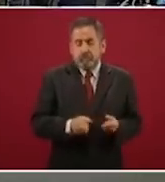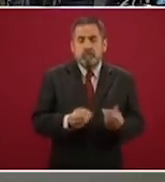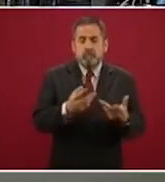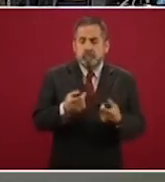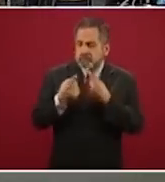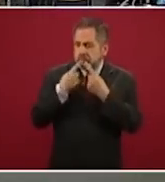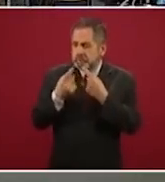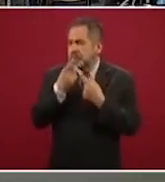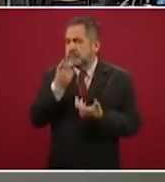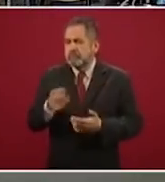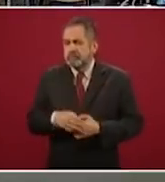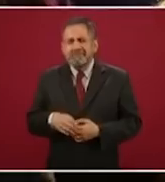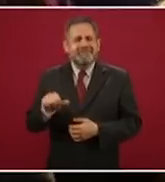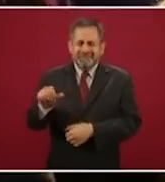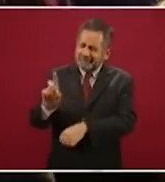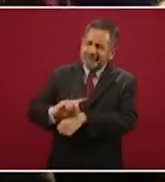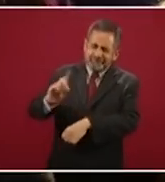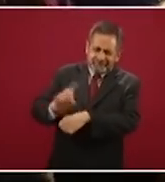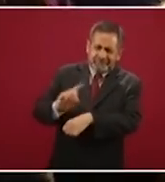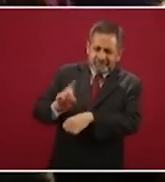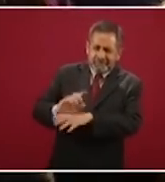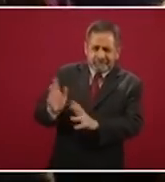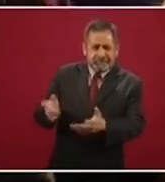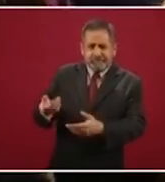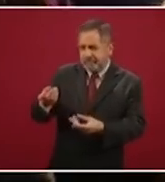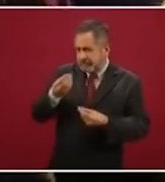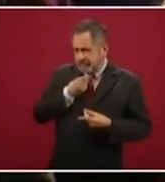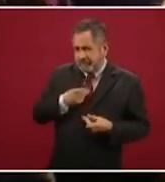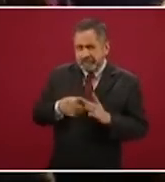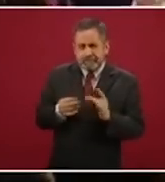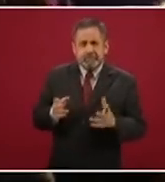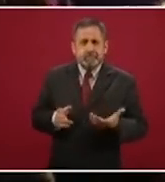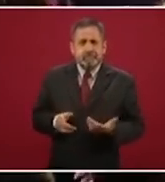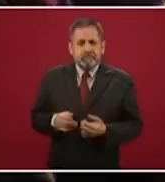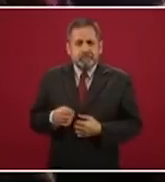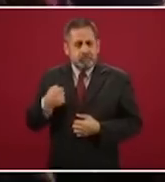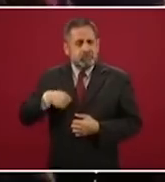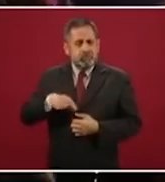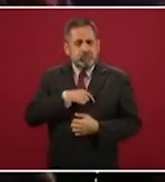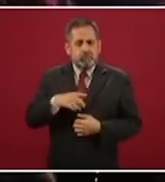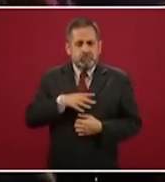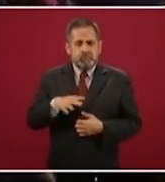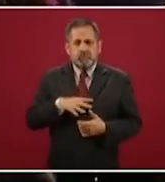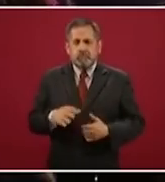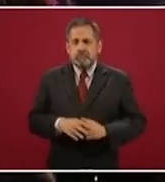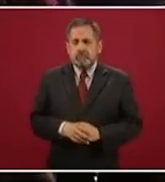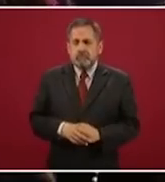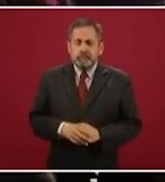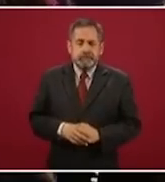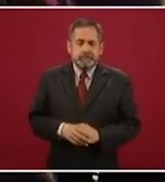días. Todos los días. Nosotros tenemos